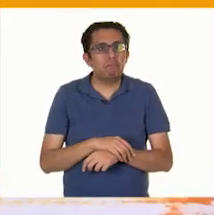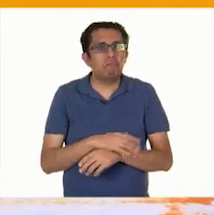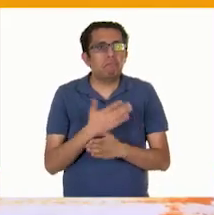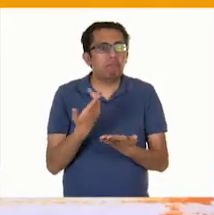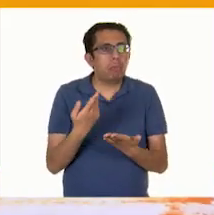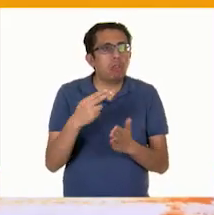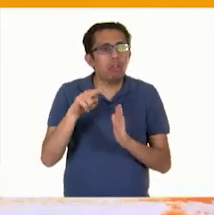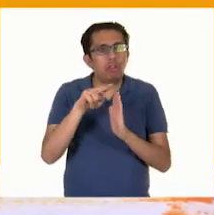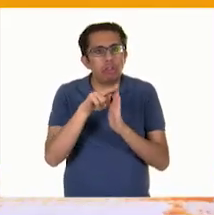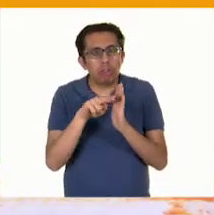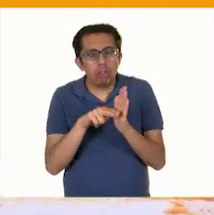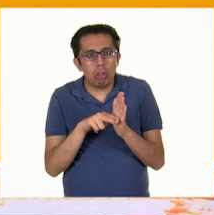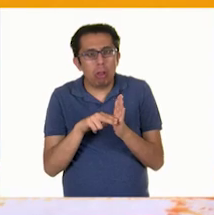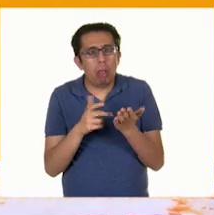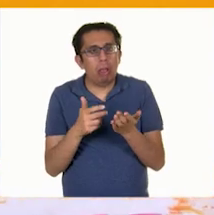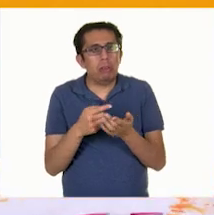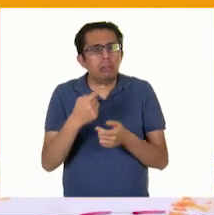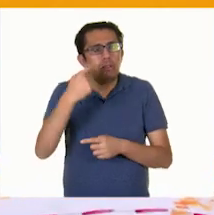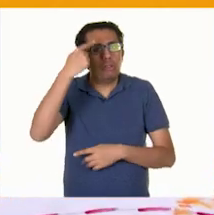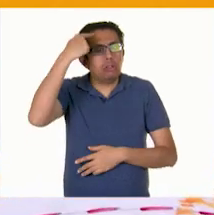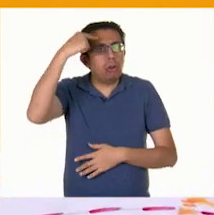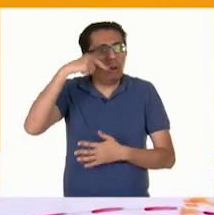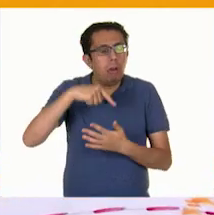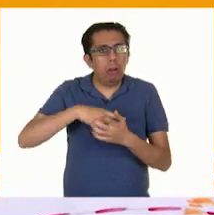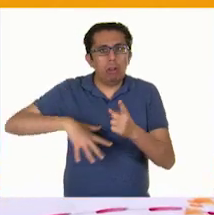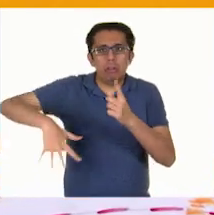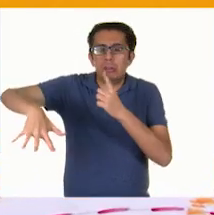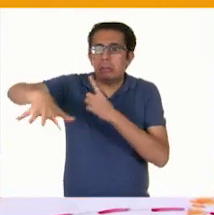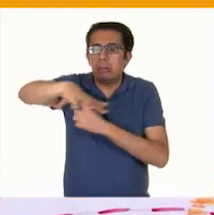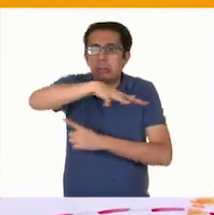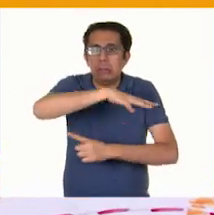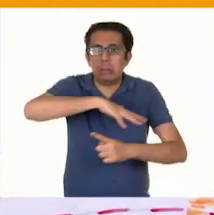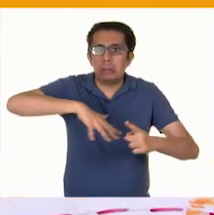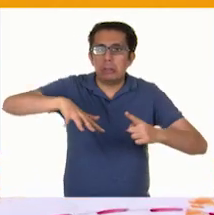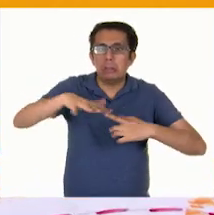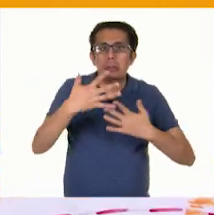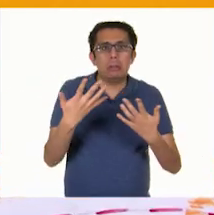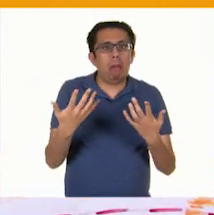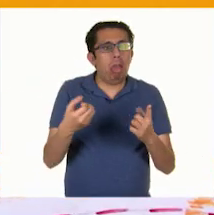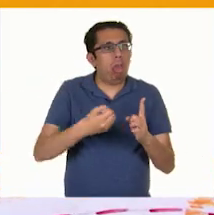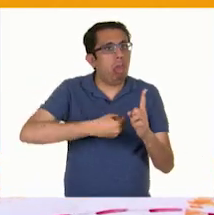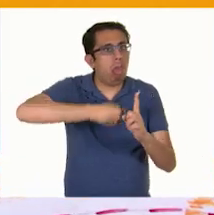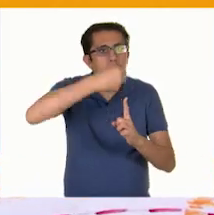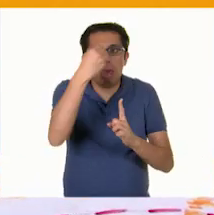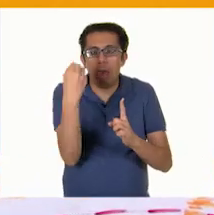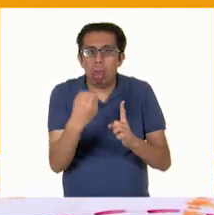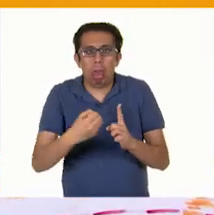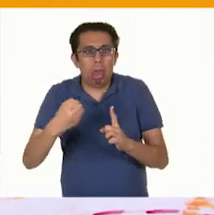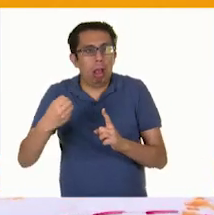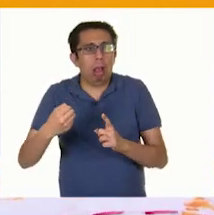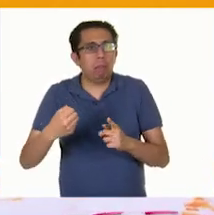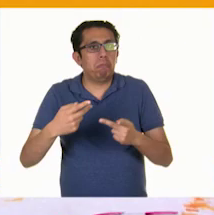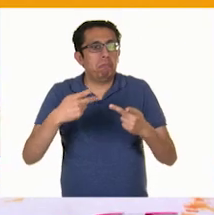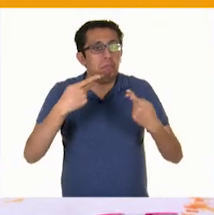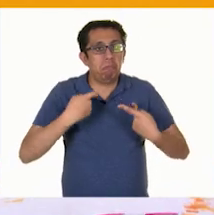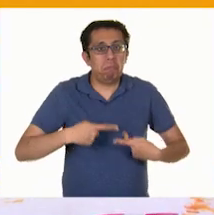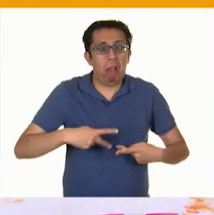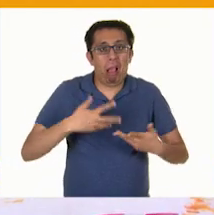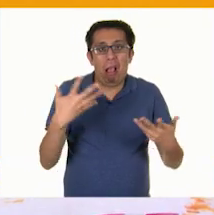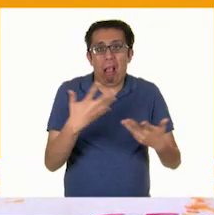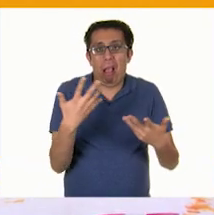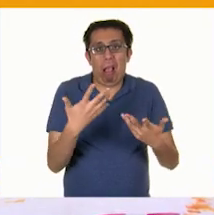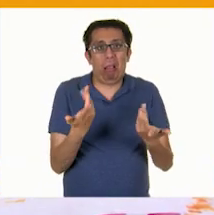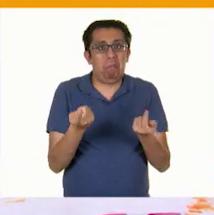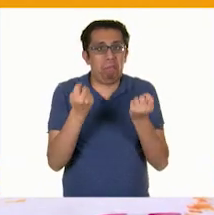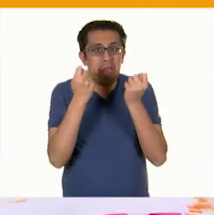normas, la sociedad podría ser un desastre. Porque cada quien haría lo que se le diera la gana y cómo nos pondríamos